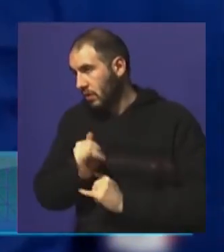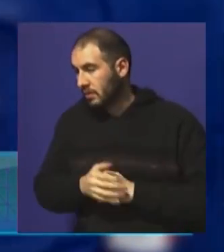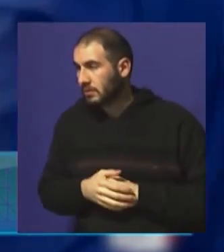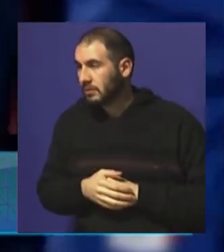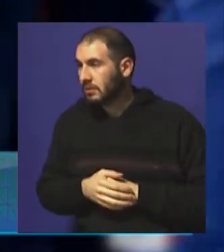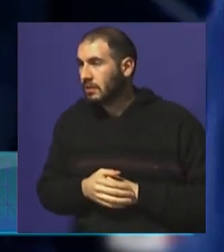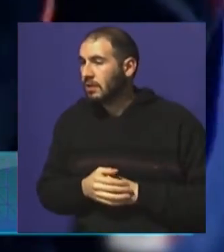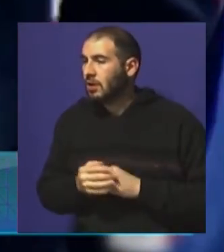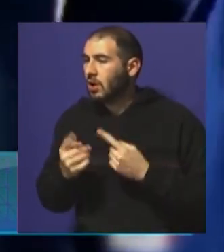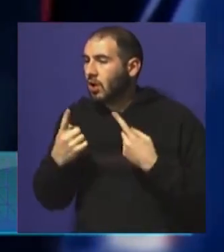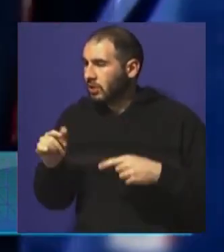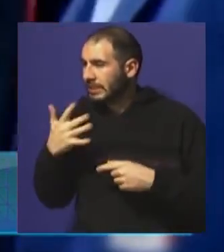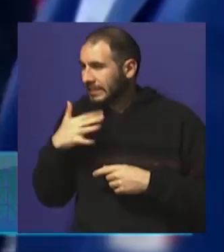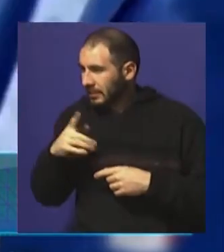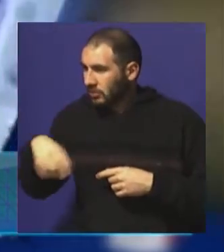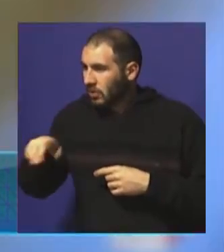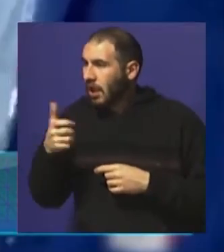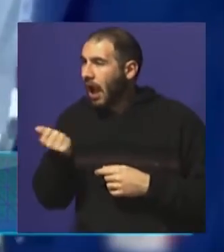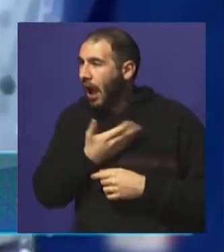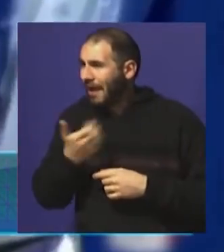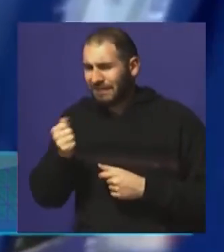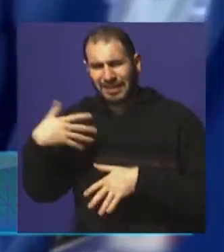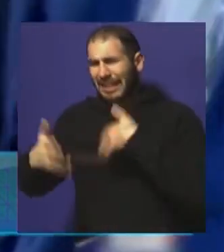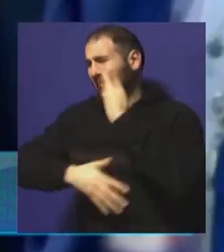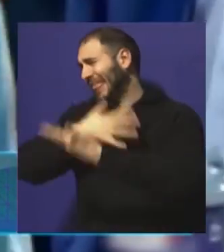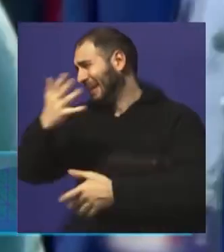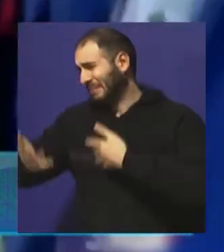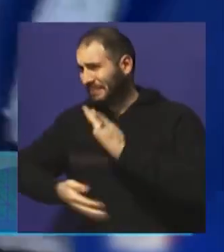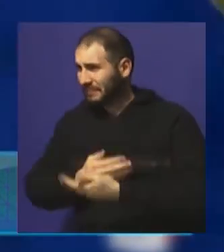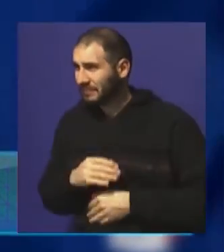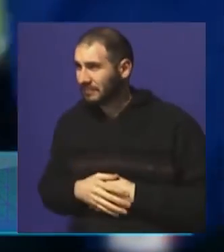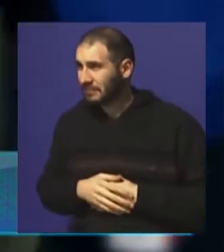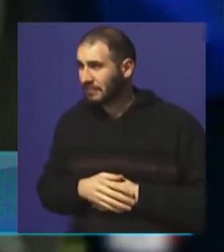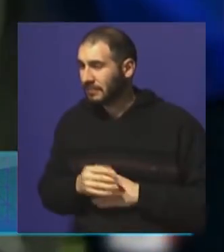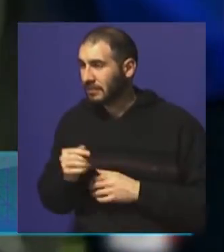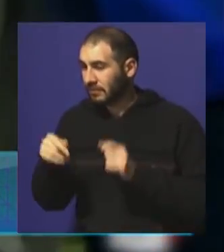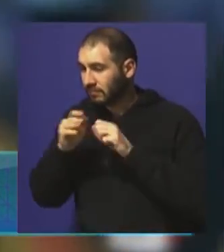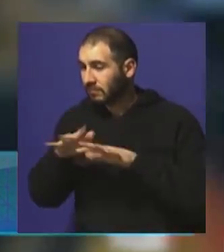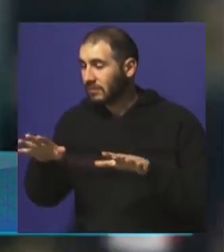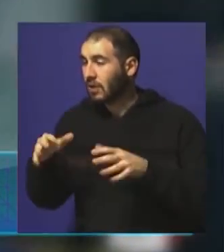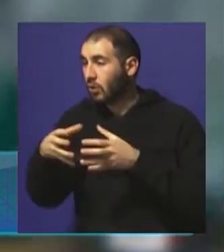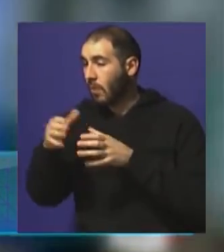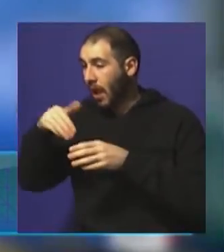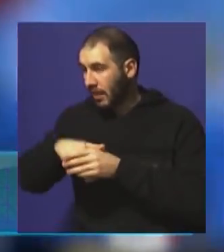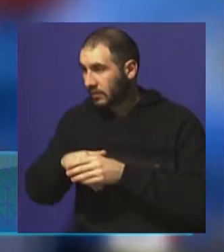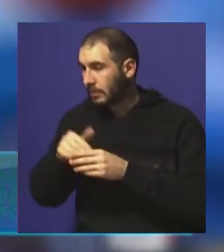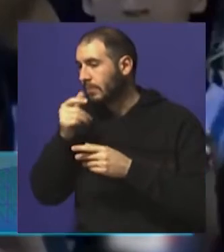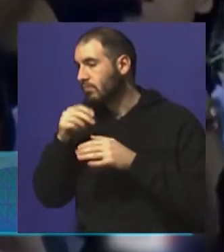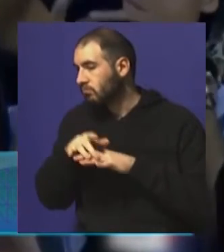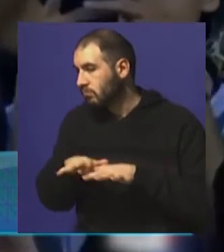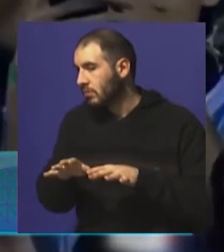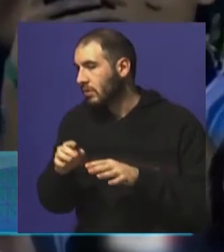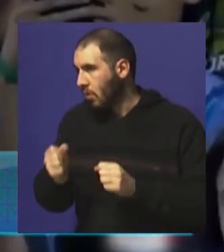es absolutamente entendible. La AFA es un caos. Y se esparce dentro del plantel una versión de